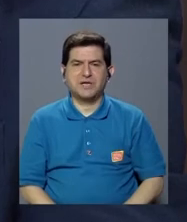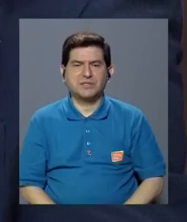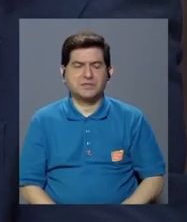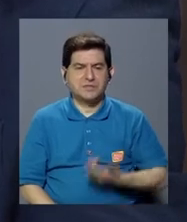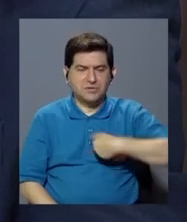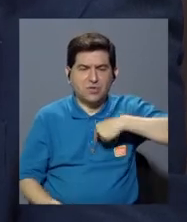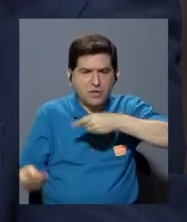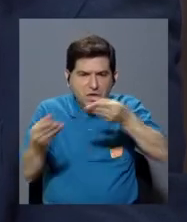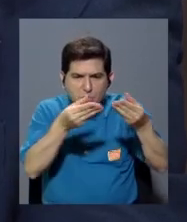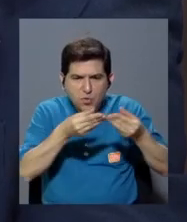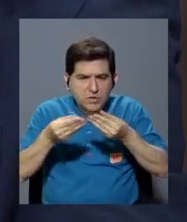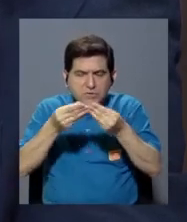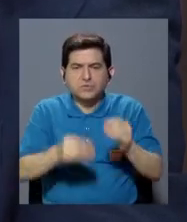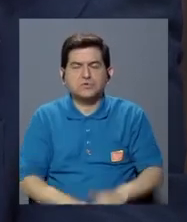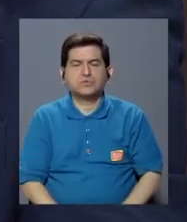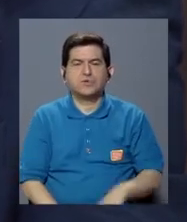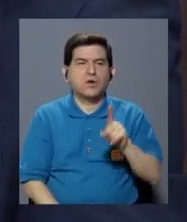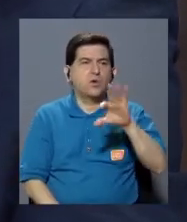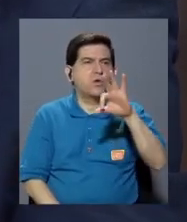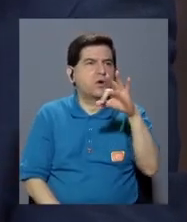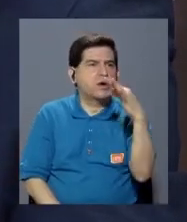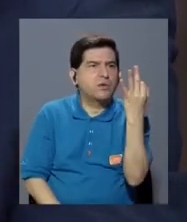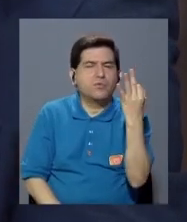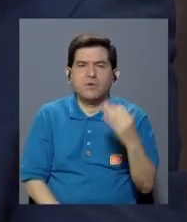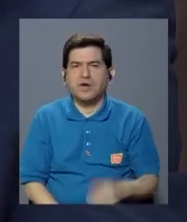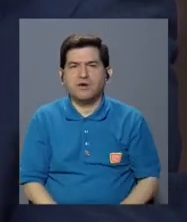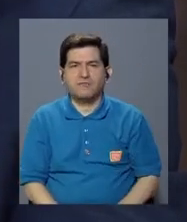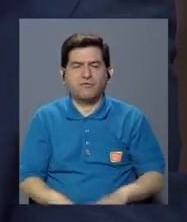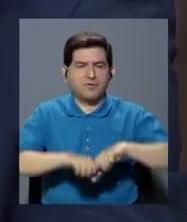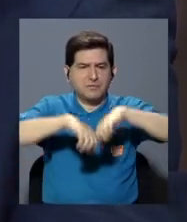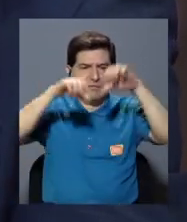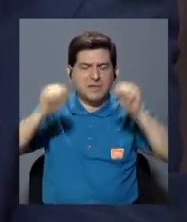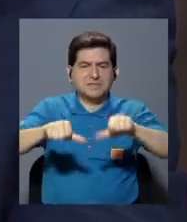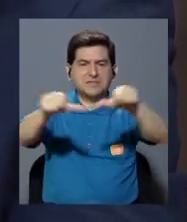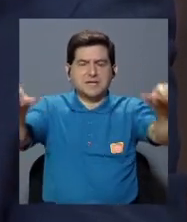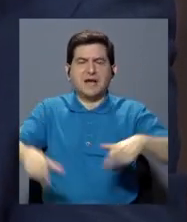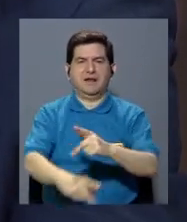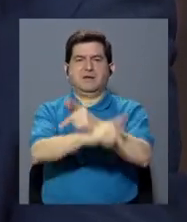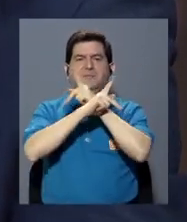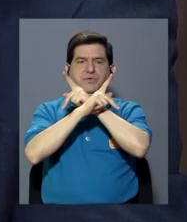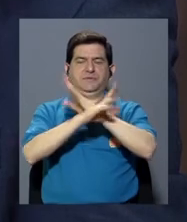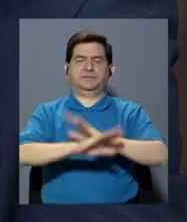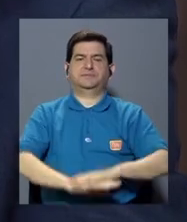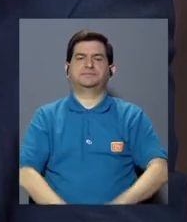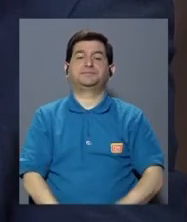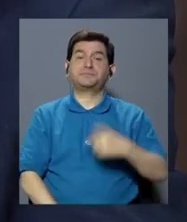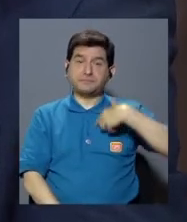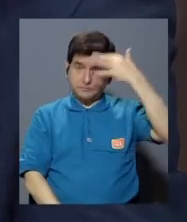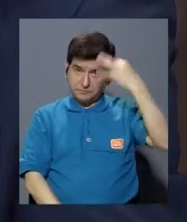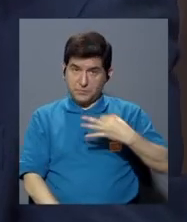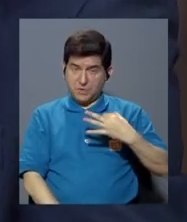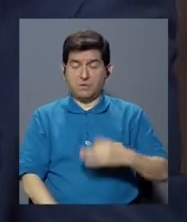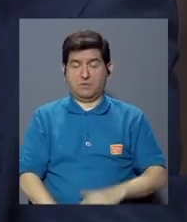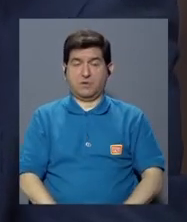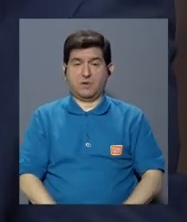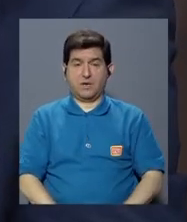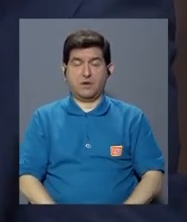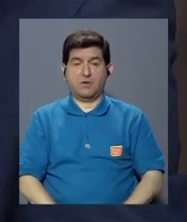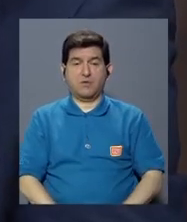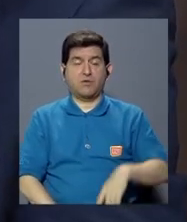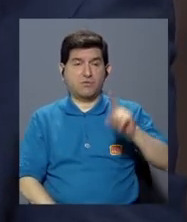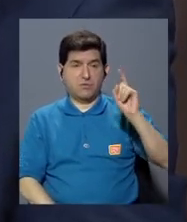de nuestro suelo nacional en algún sistema de área protegida, ¿verdad? Y yo creo que en